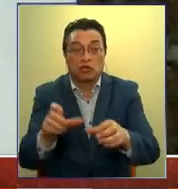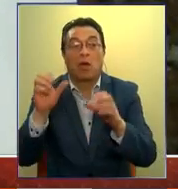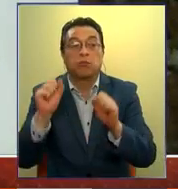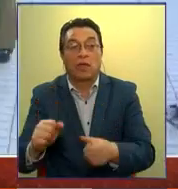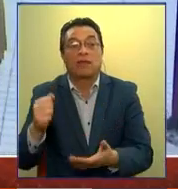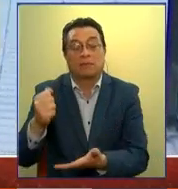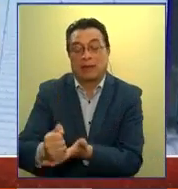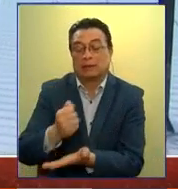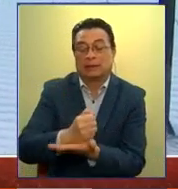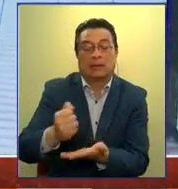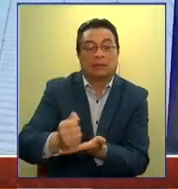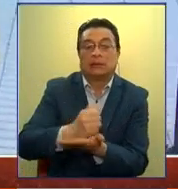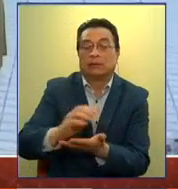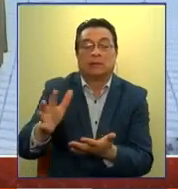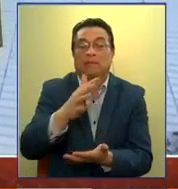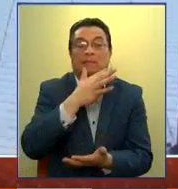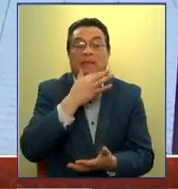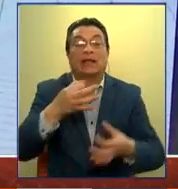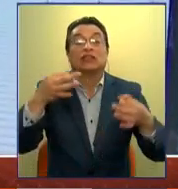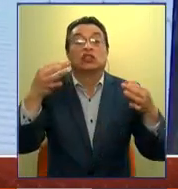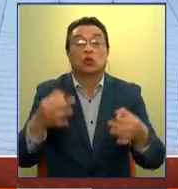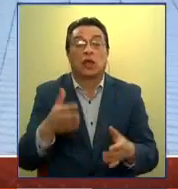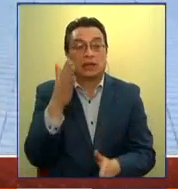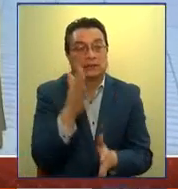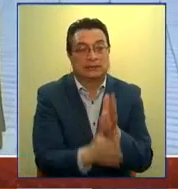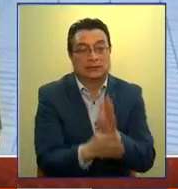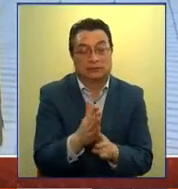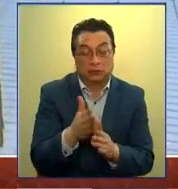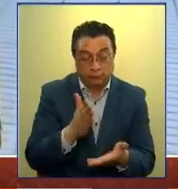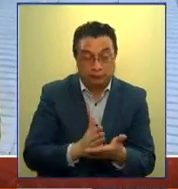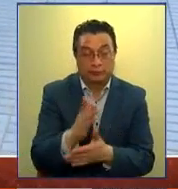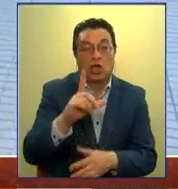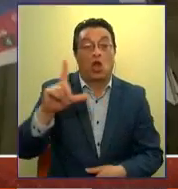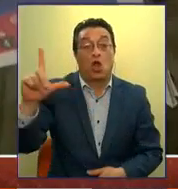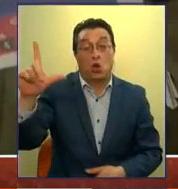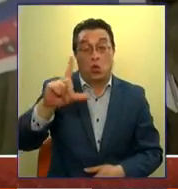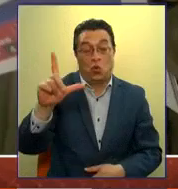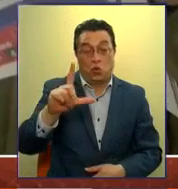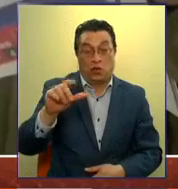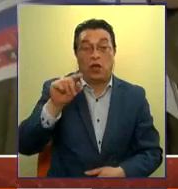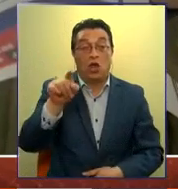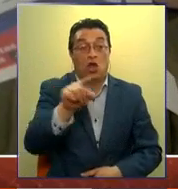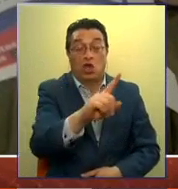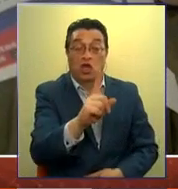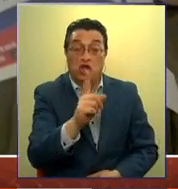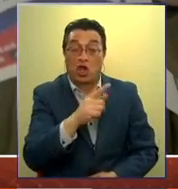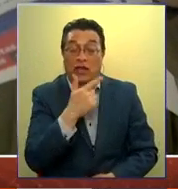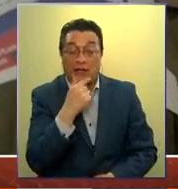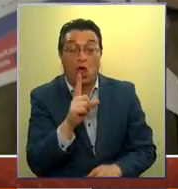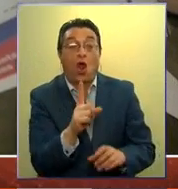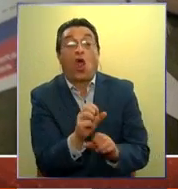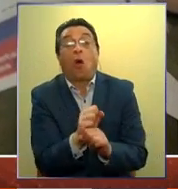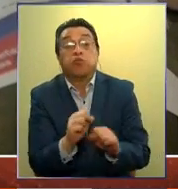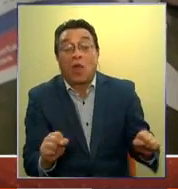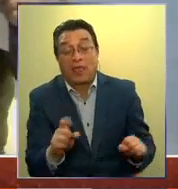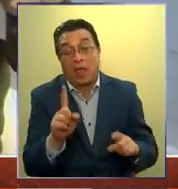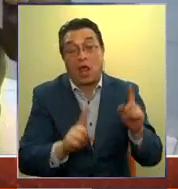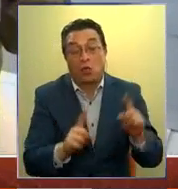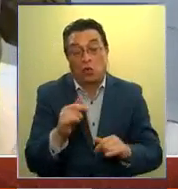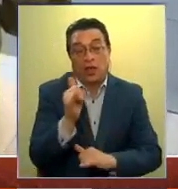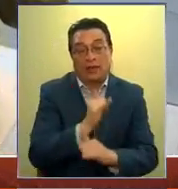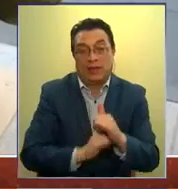trámite con toda seguridad y en forma expedita, a contar del día lunes, aquellos que no quieren hacerlo o no pueden hacerlo por